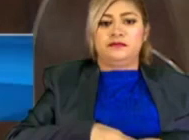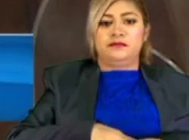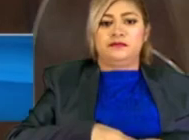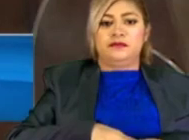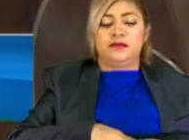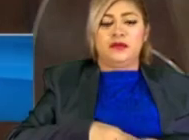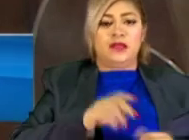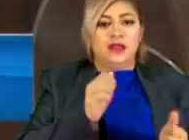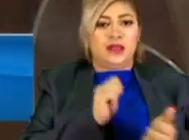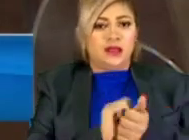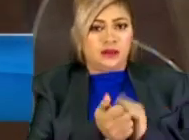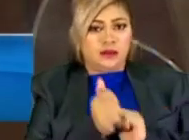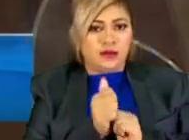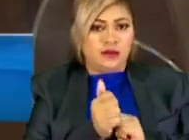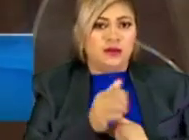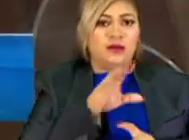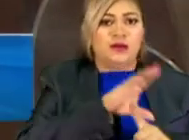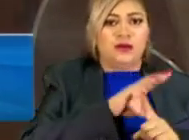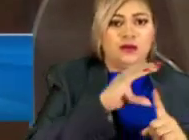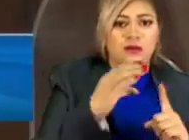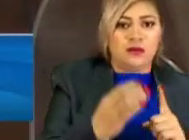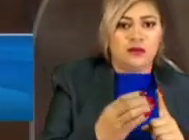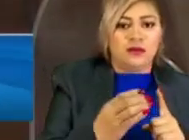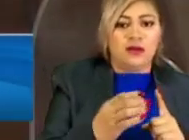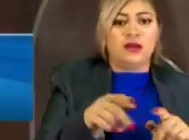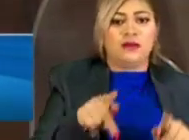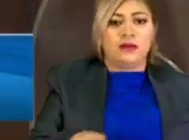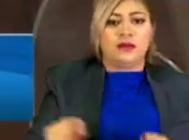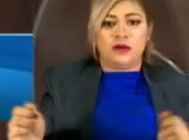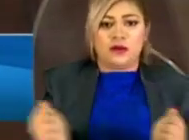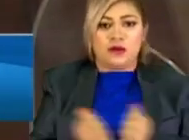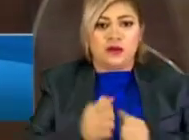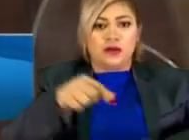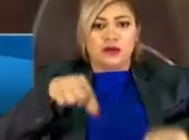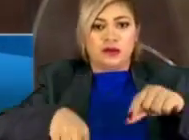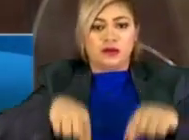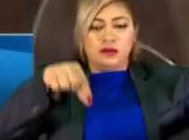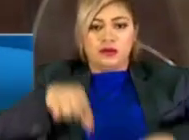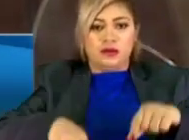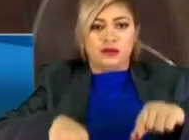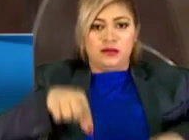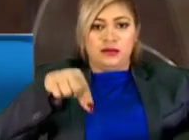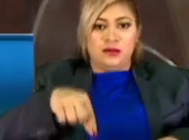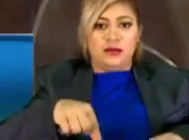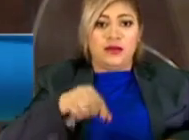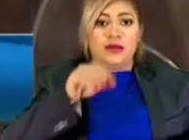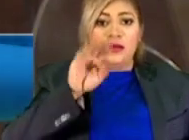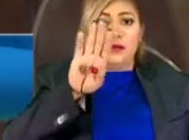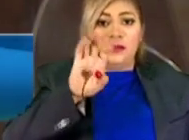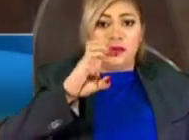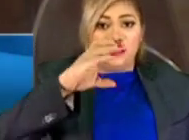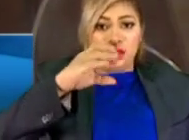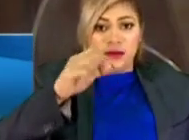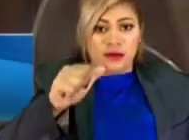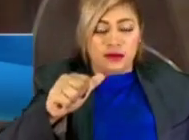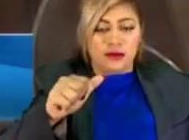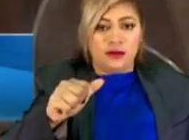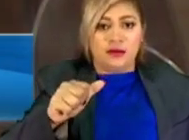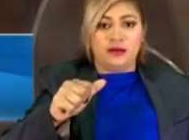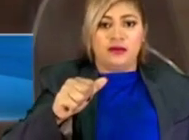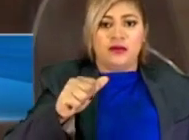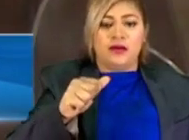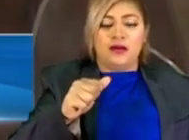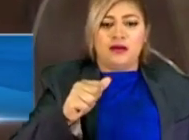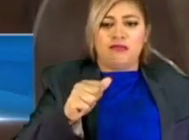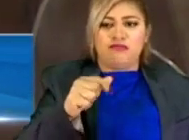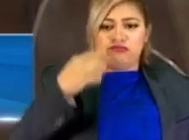deporte, cultura, personas con discapacidad y beca de concurso, honrando